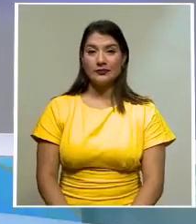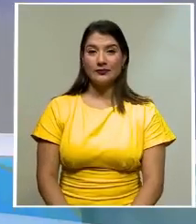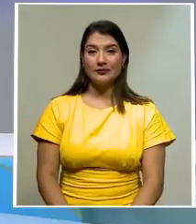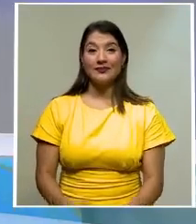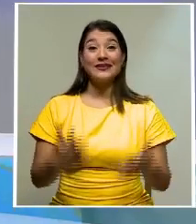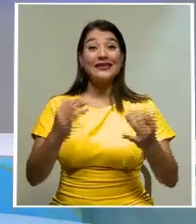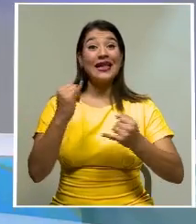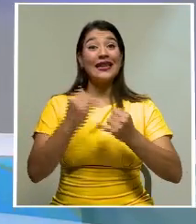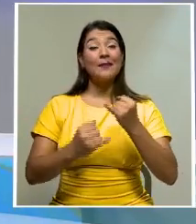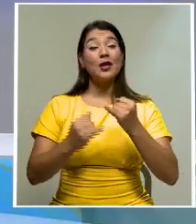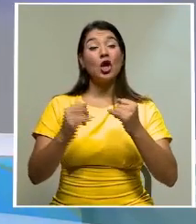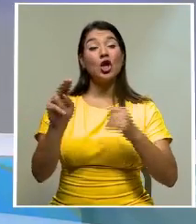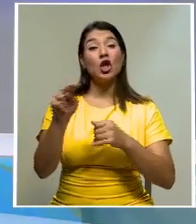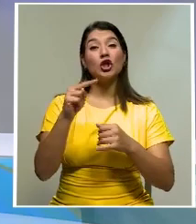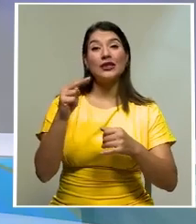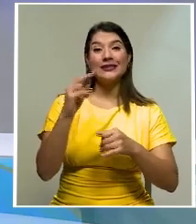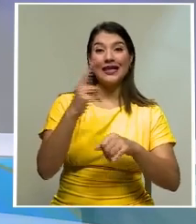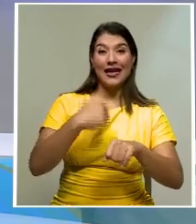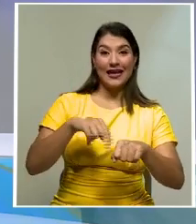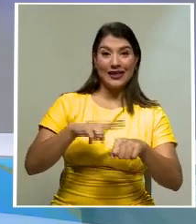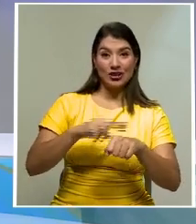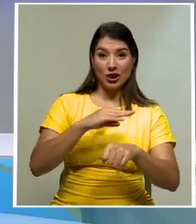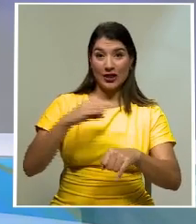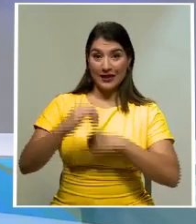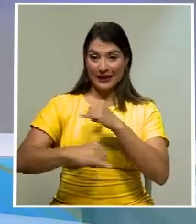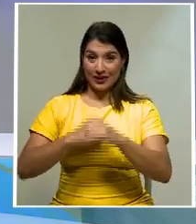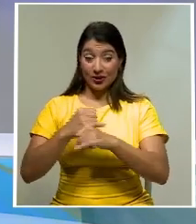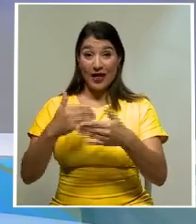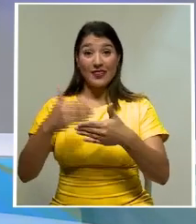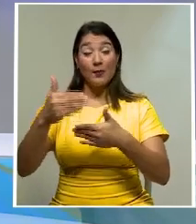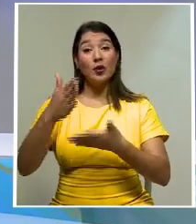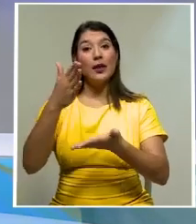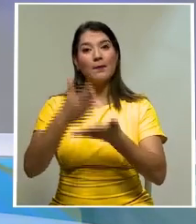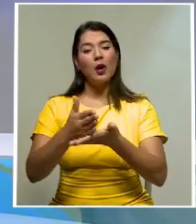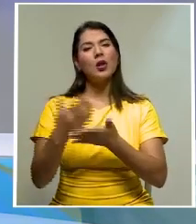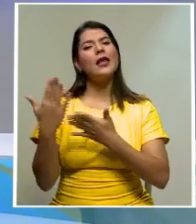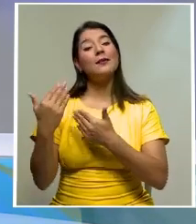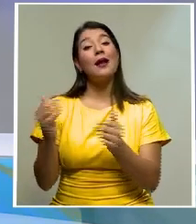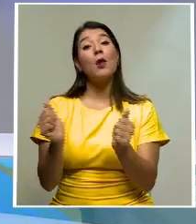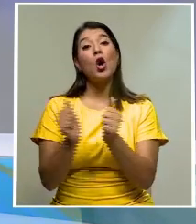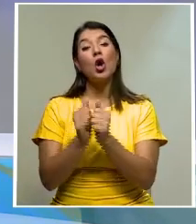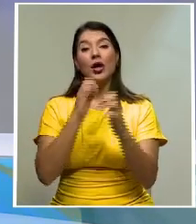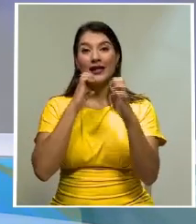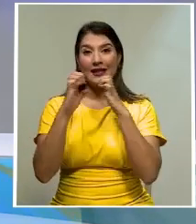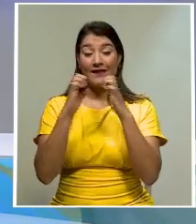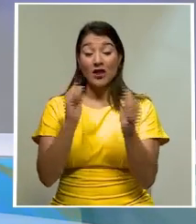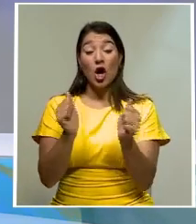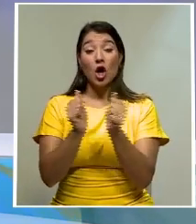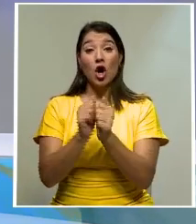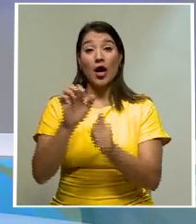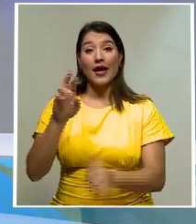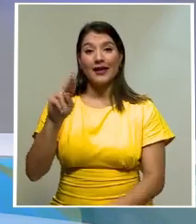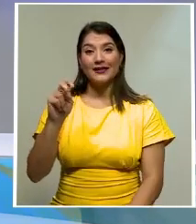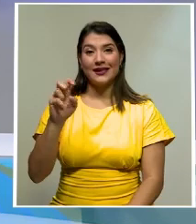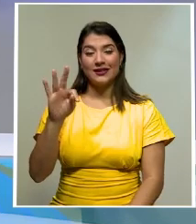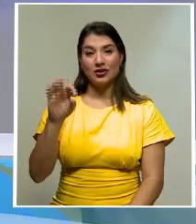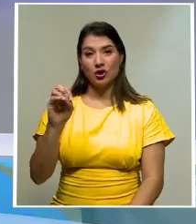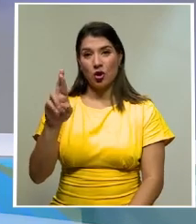Hasta aquí las noticias nacionales e internacionales. Al volver de la pausa, los esperamos con el espacio Conversaciones con Ernesto